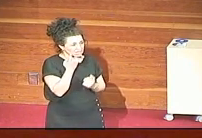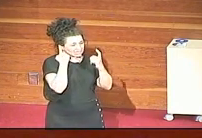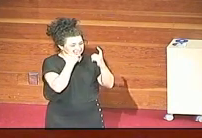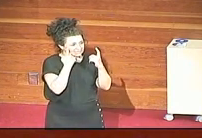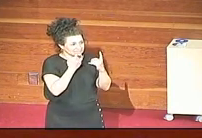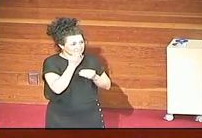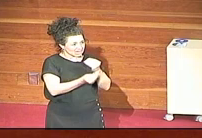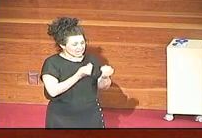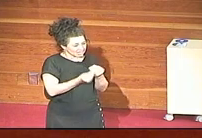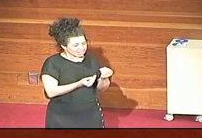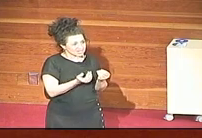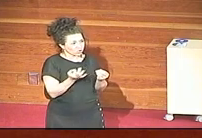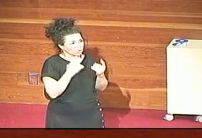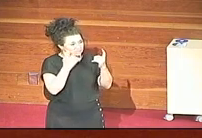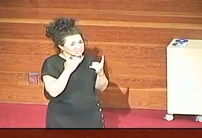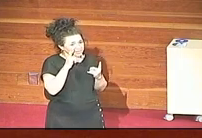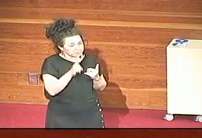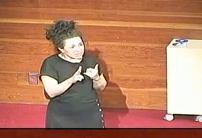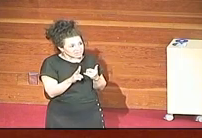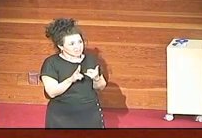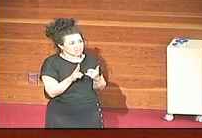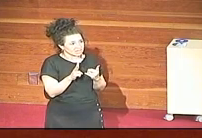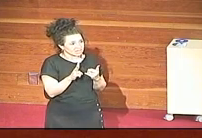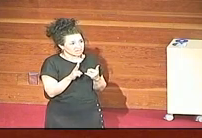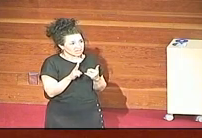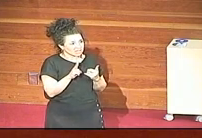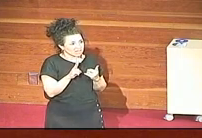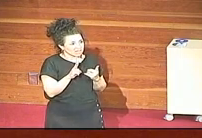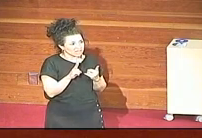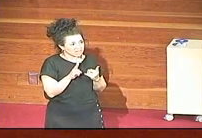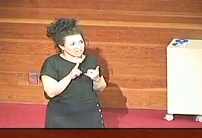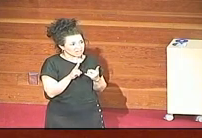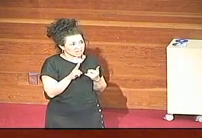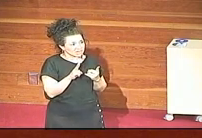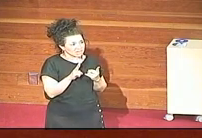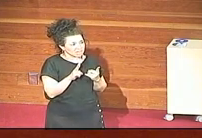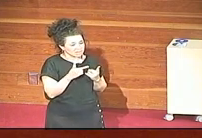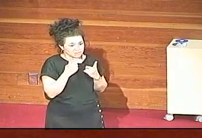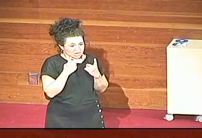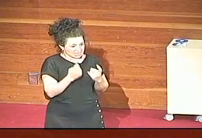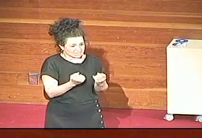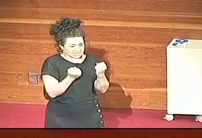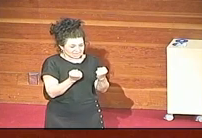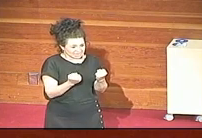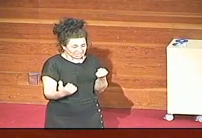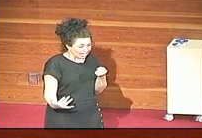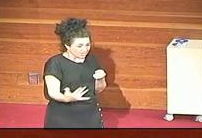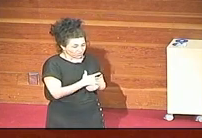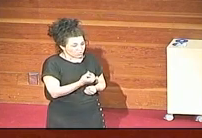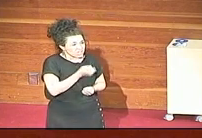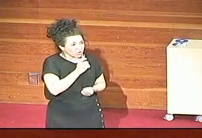o por lo menos ver hasta qué punto nos influye eso la necesidad de energía y todo eso porque